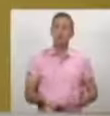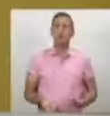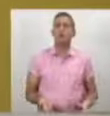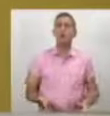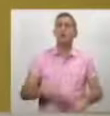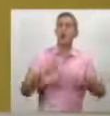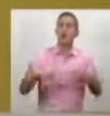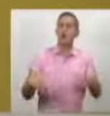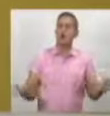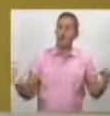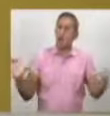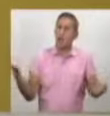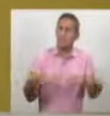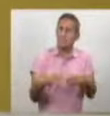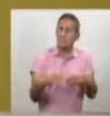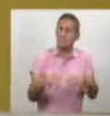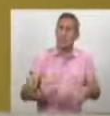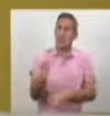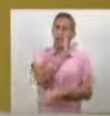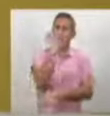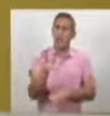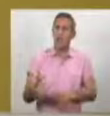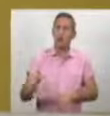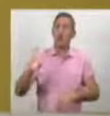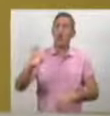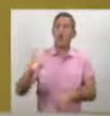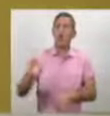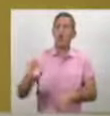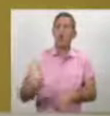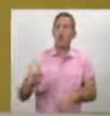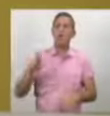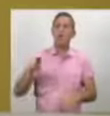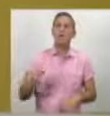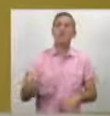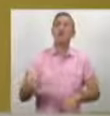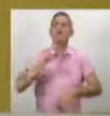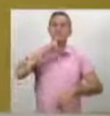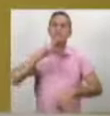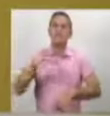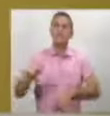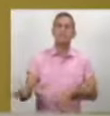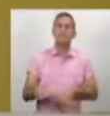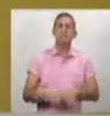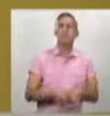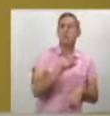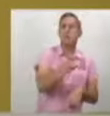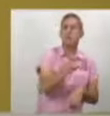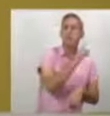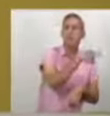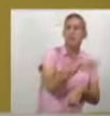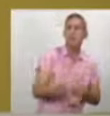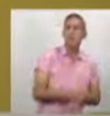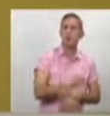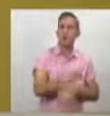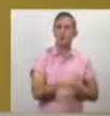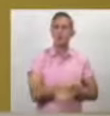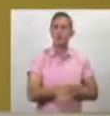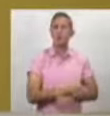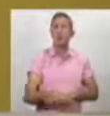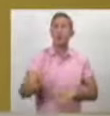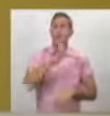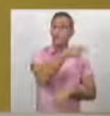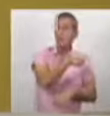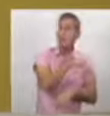Lo que nos hace concluir que la célula eucariota es mucho más compleja que la célula procariota, y que la